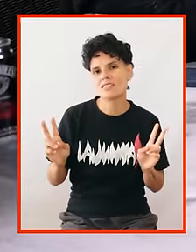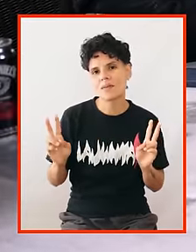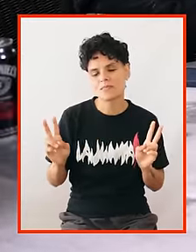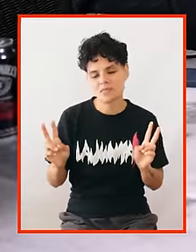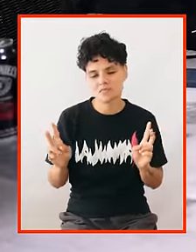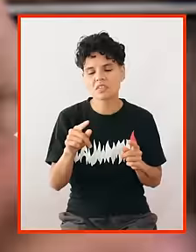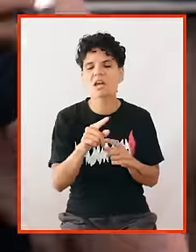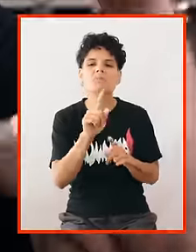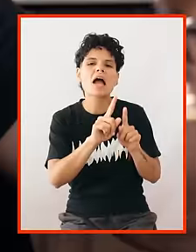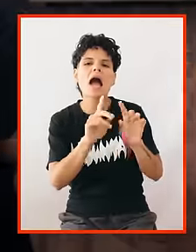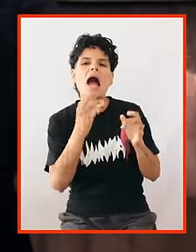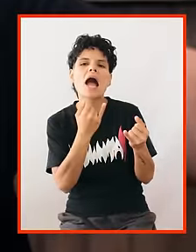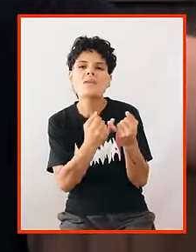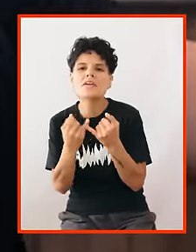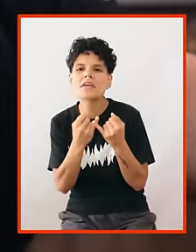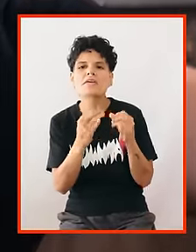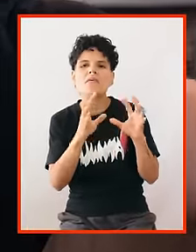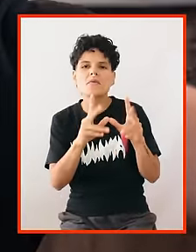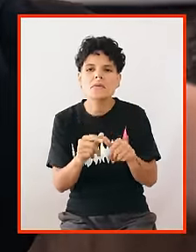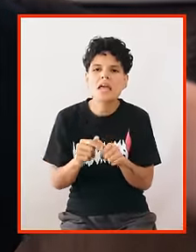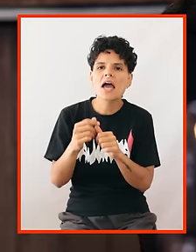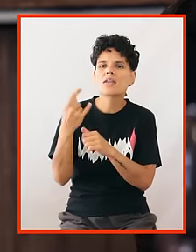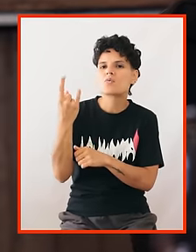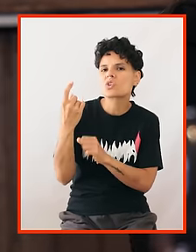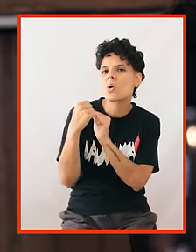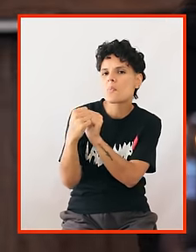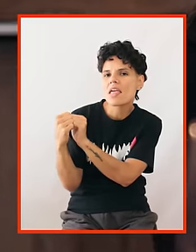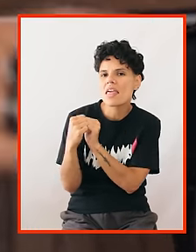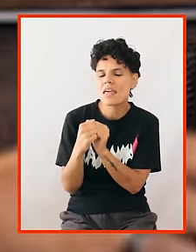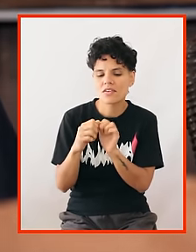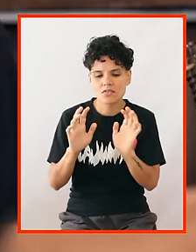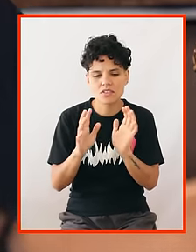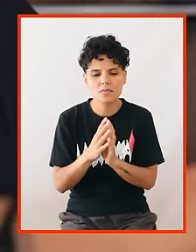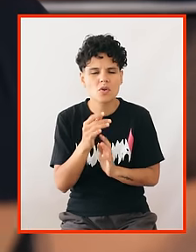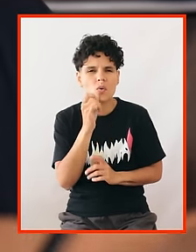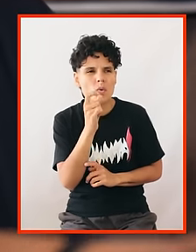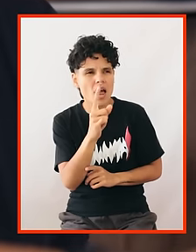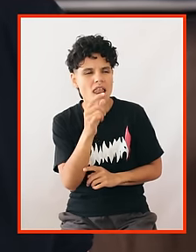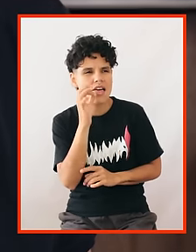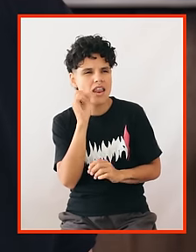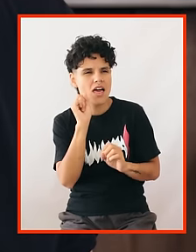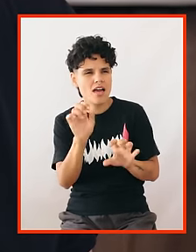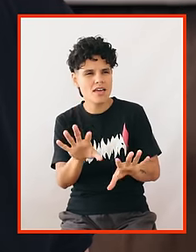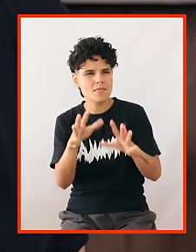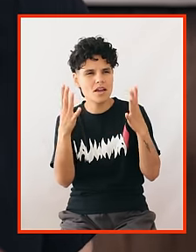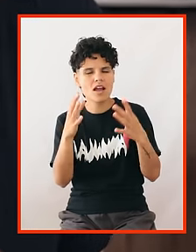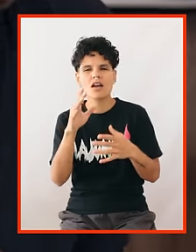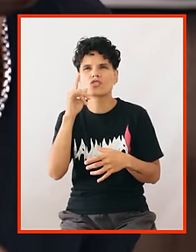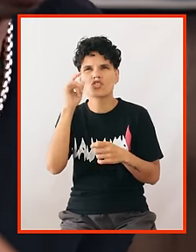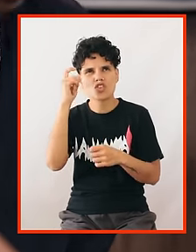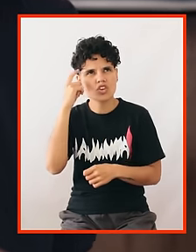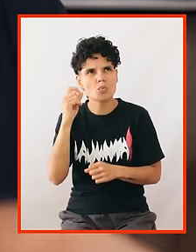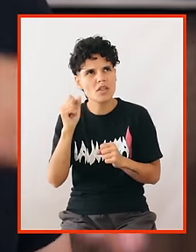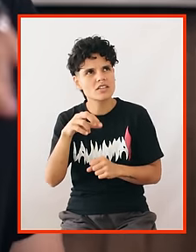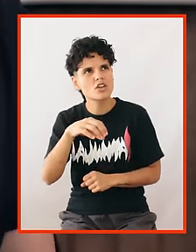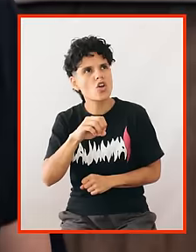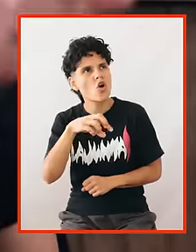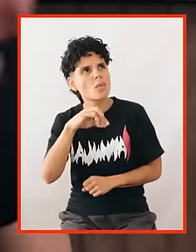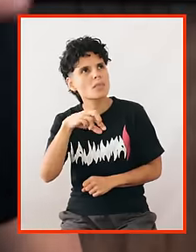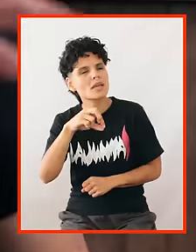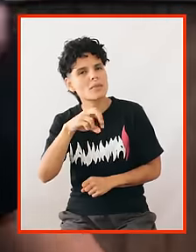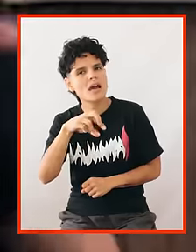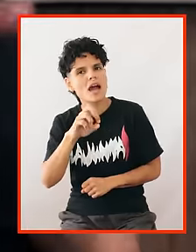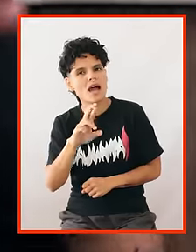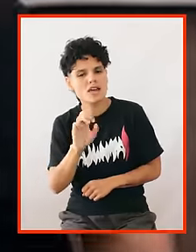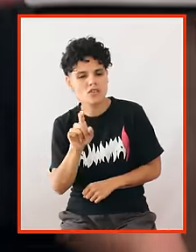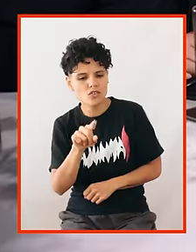con Bellavista. Fueron familiares, amigos, compañeros de la U. Pero la épica, ¿cuál podría ser épica? La de los opíparos. Sí, pues alguien